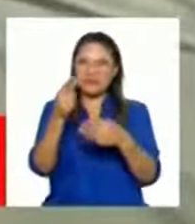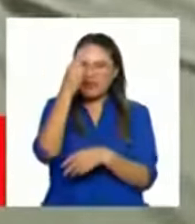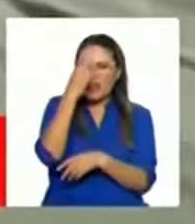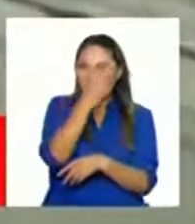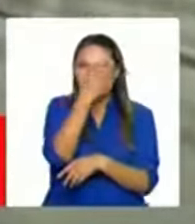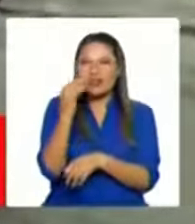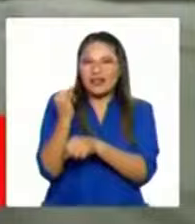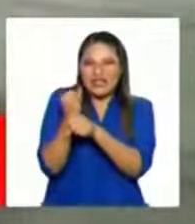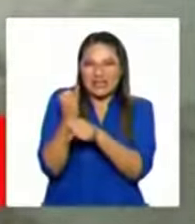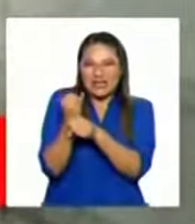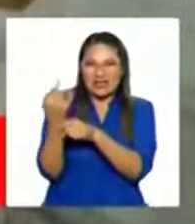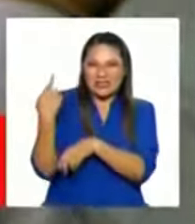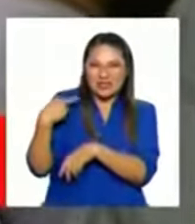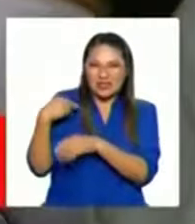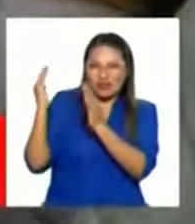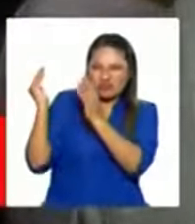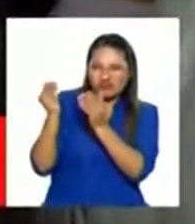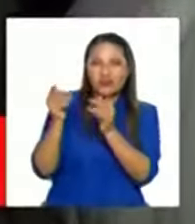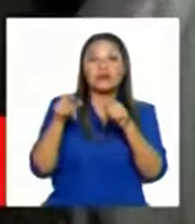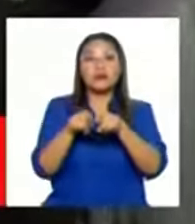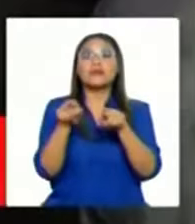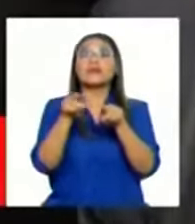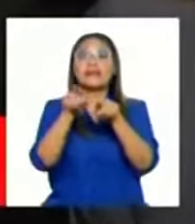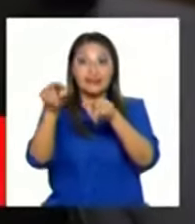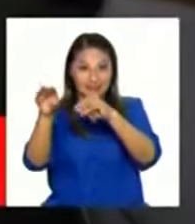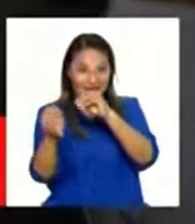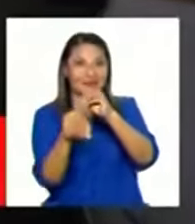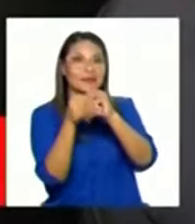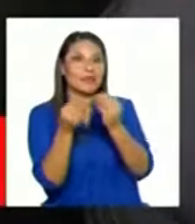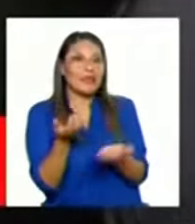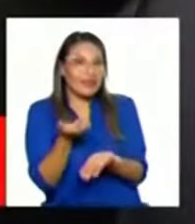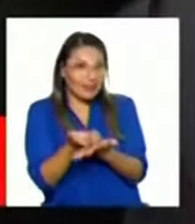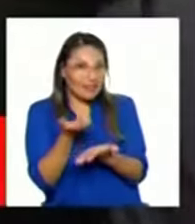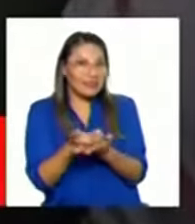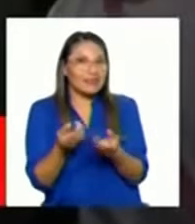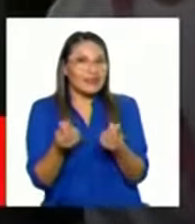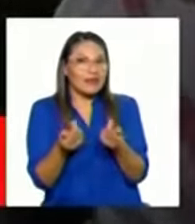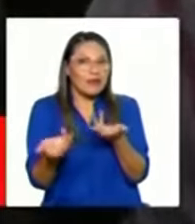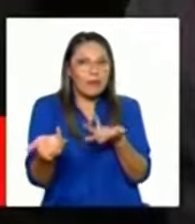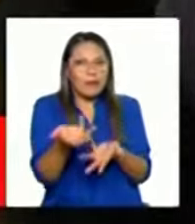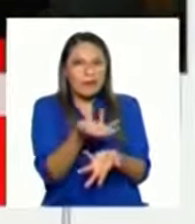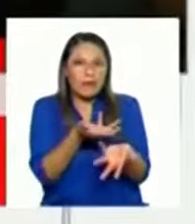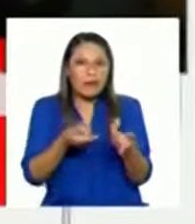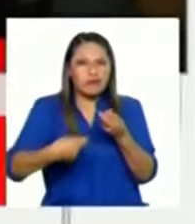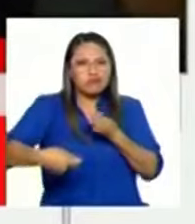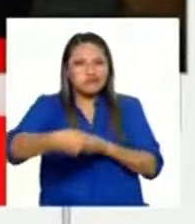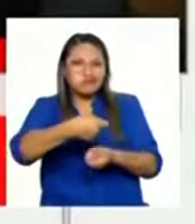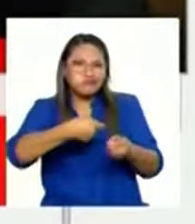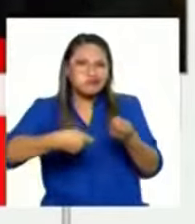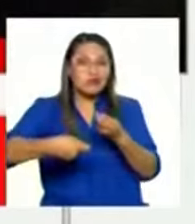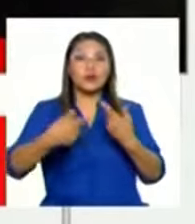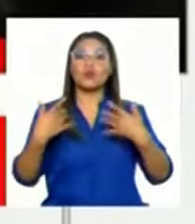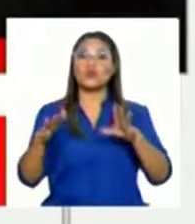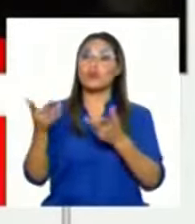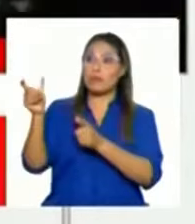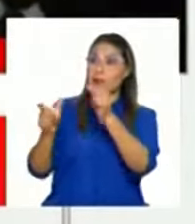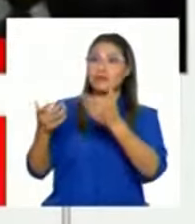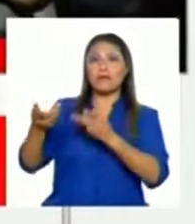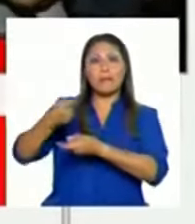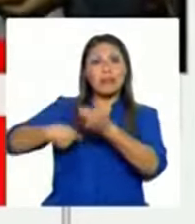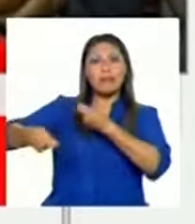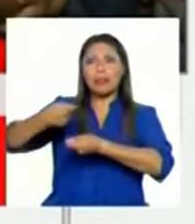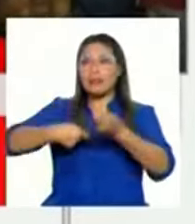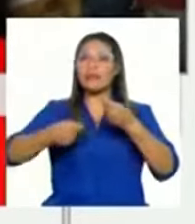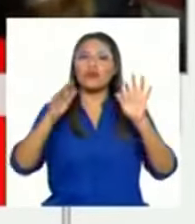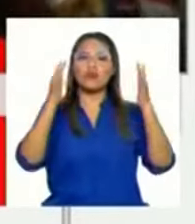lo que trae también es movimiento económico. Y déjame contarte también que aquí afuera también hay bastante movimiento de ventas, de productos. ¿Cómo están? A